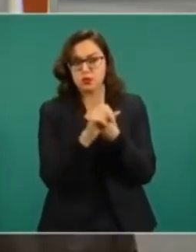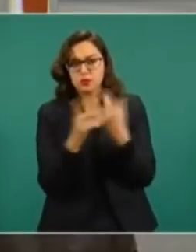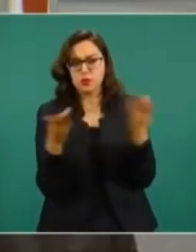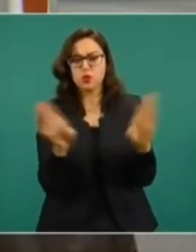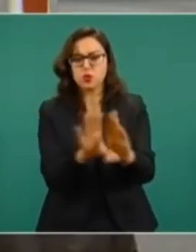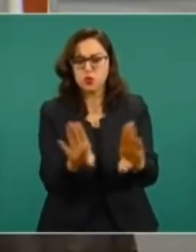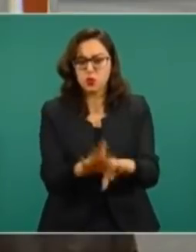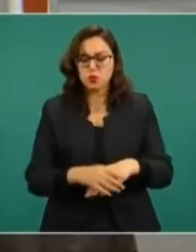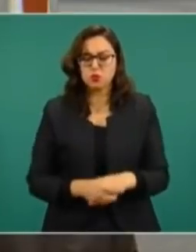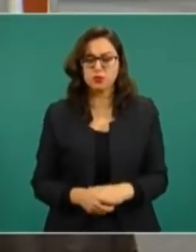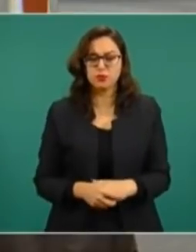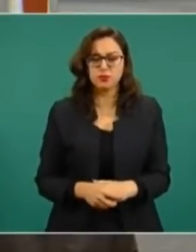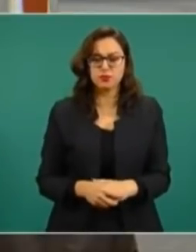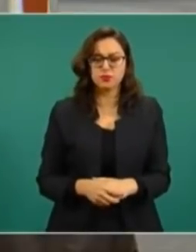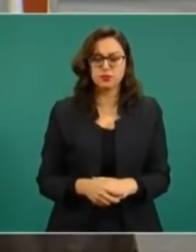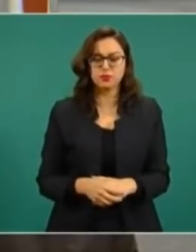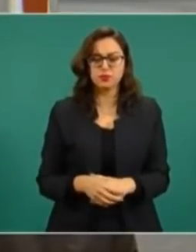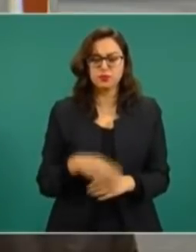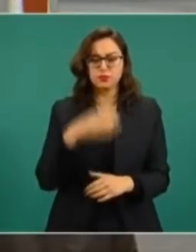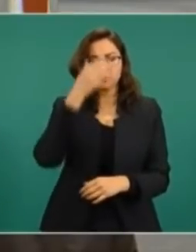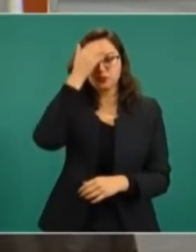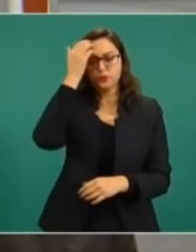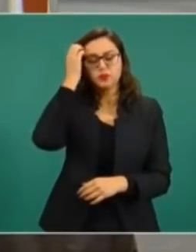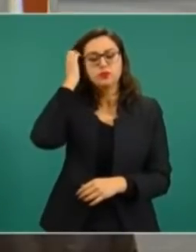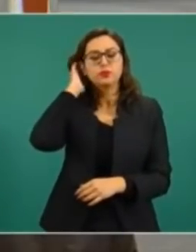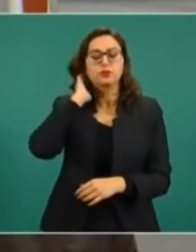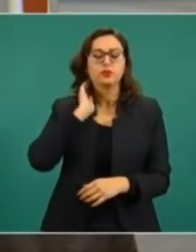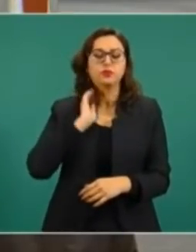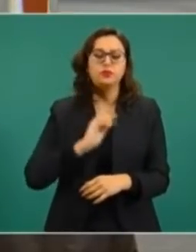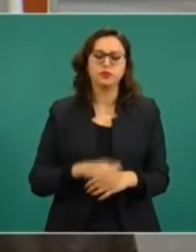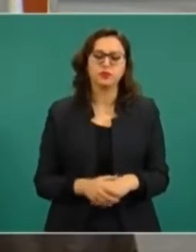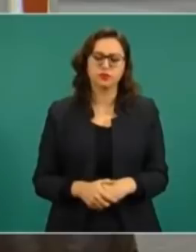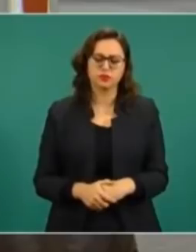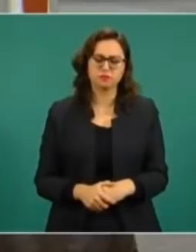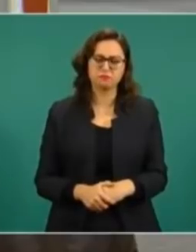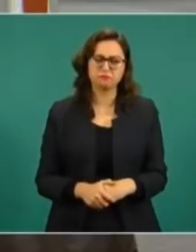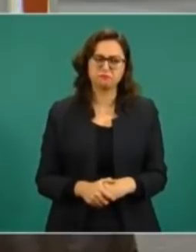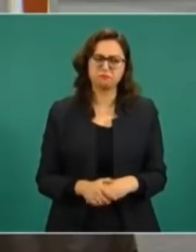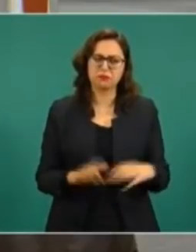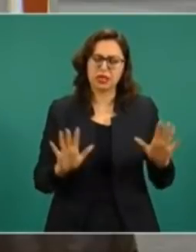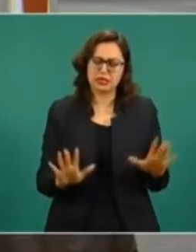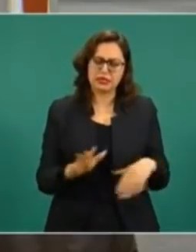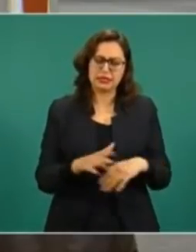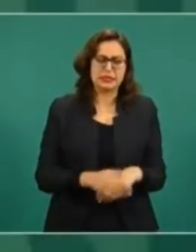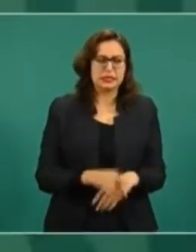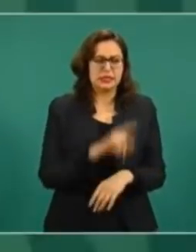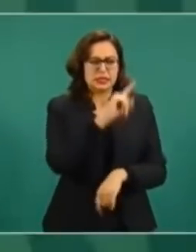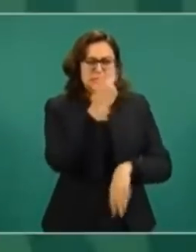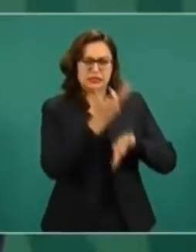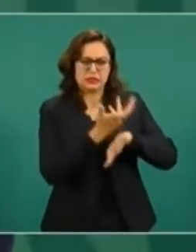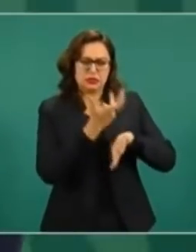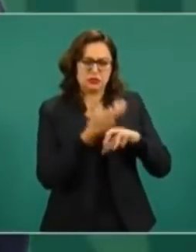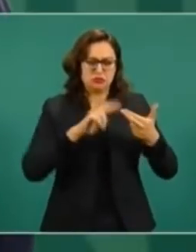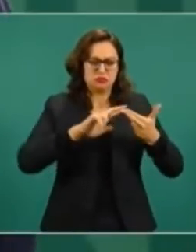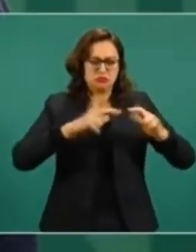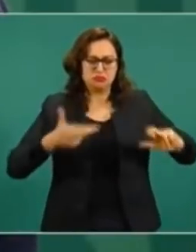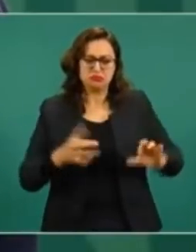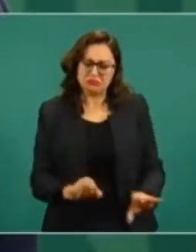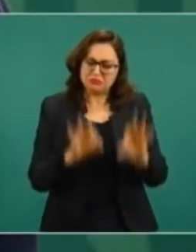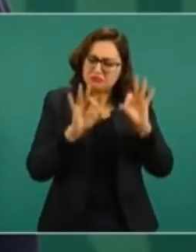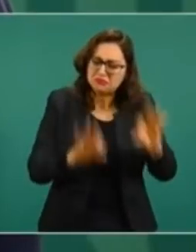nosotros queremos mantener una muy buena relación con el gobierno de Estados Unidos y se va a mantener una muy buena